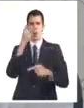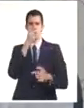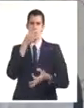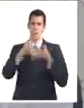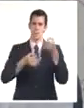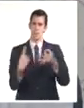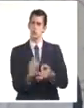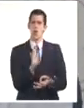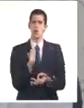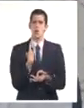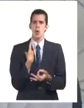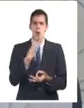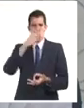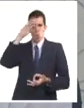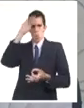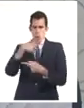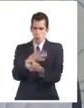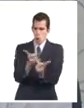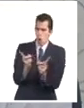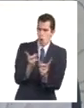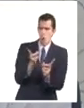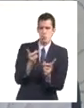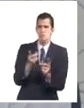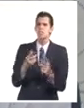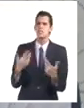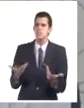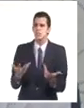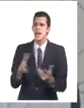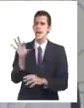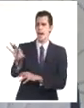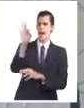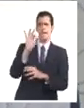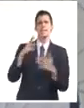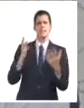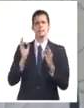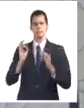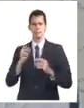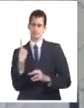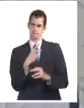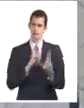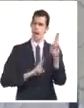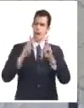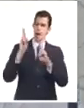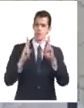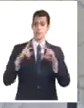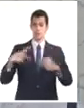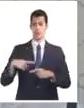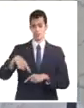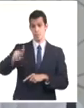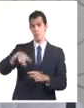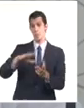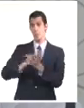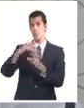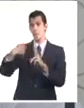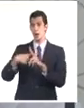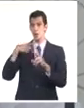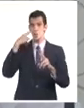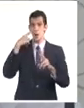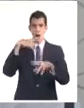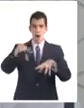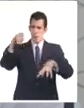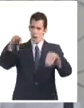más de 60 años y que se reafirmará dentro de dos días, el 1 de mayo, cuando retumben las plazas